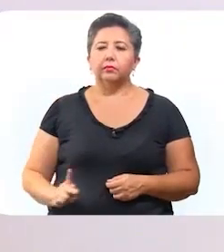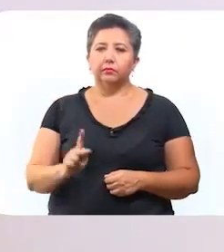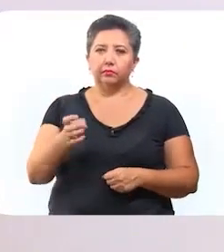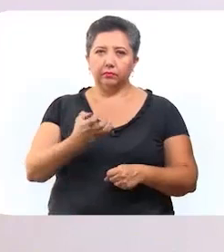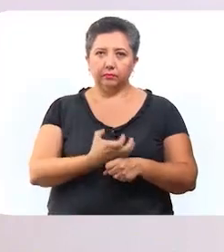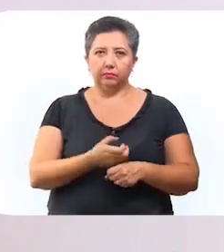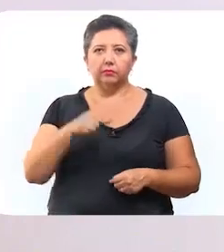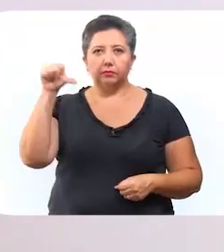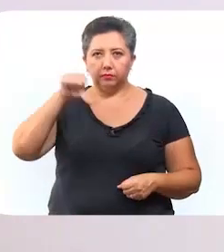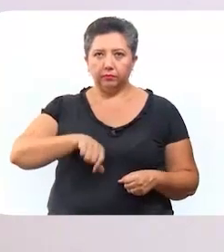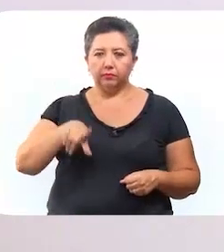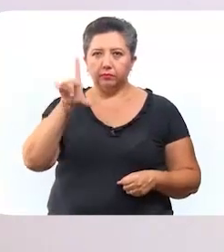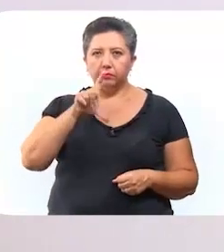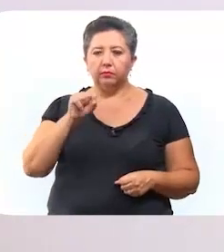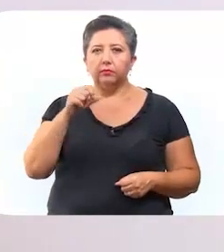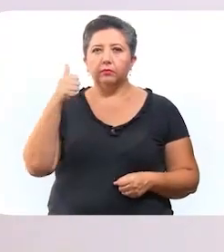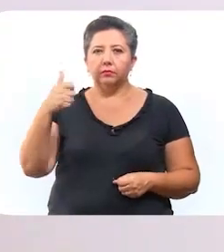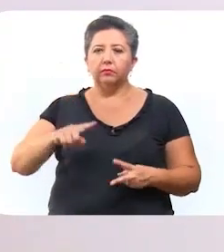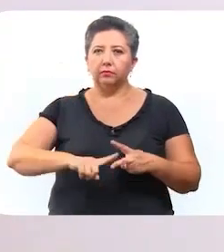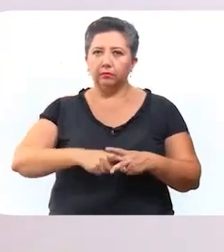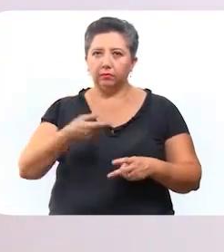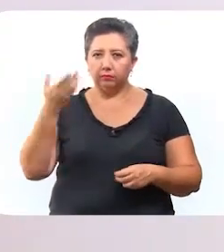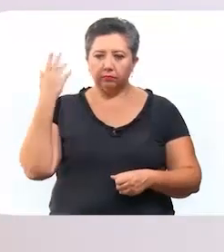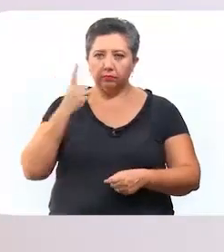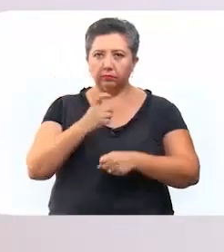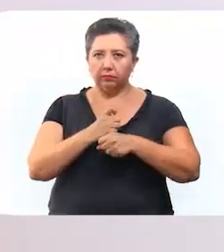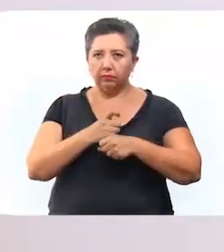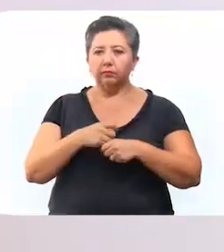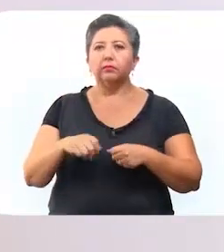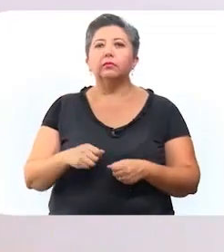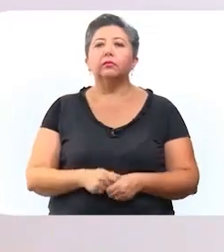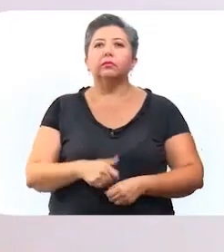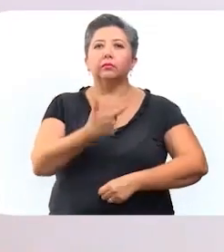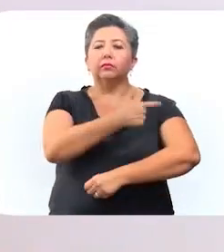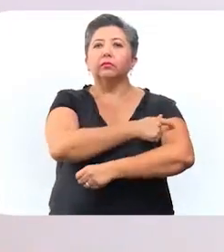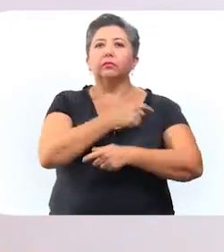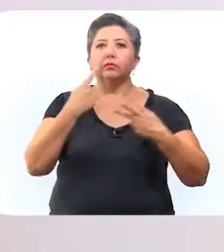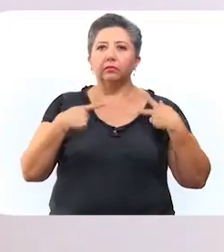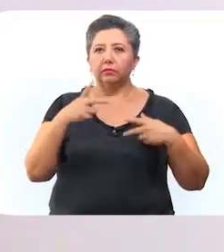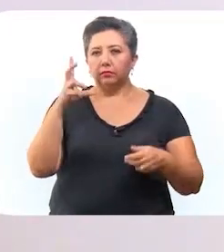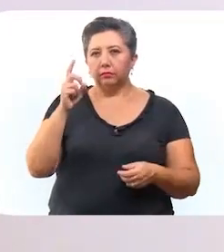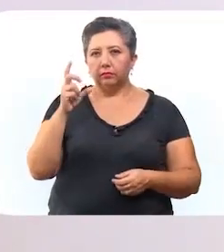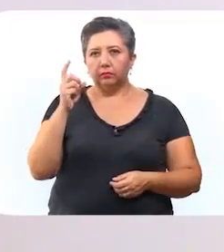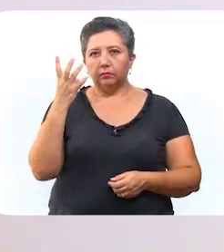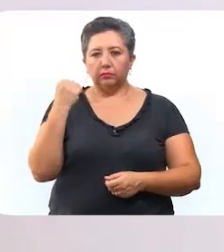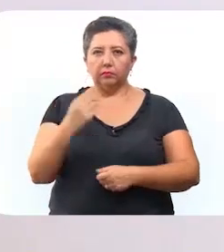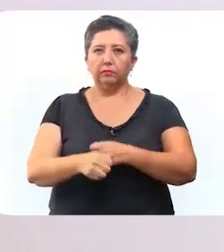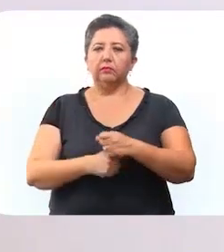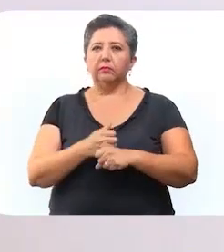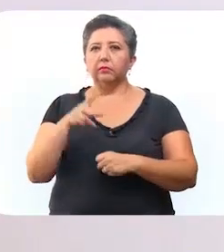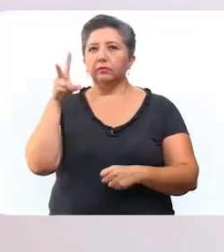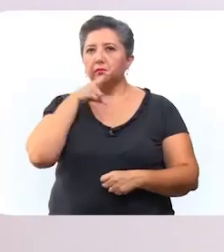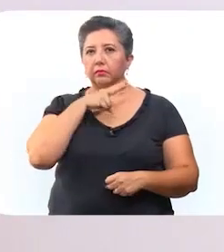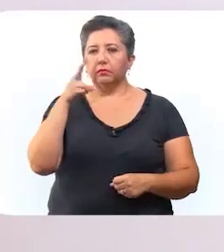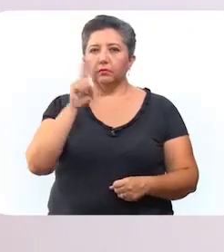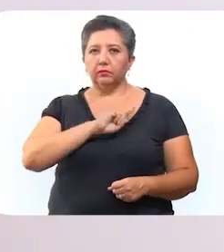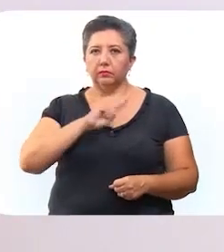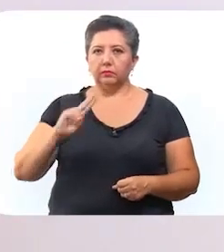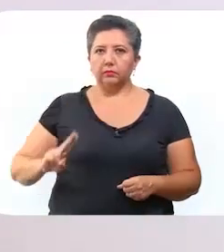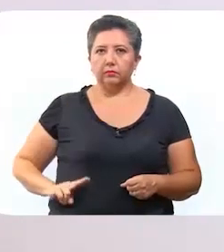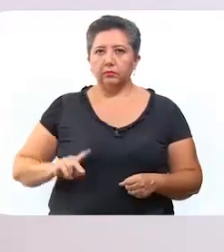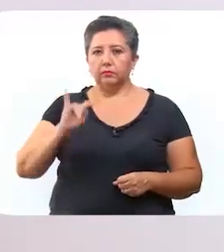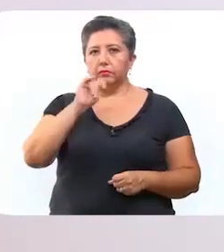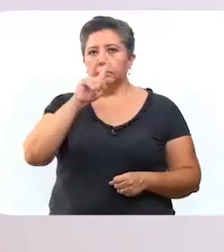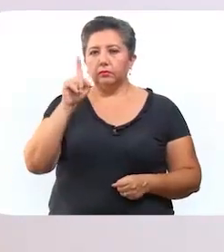estado. Hoy lunes 26 inició la aplicación de la primera dosis de la vacuna para personas de 30 a 39 años en Valladolid, Umán,